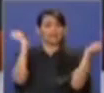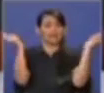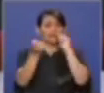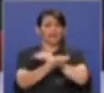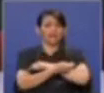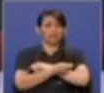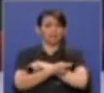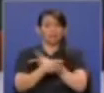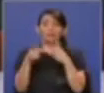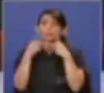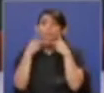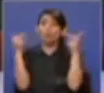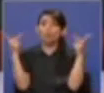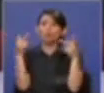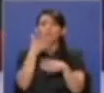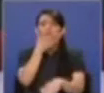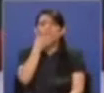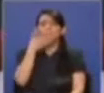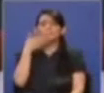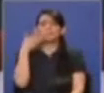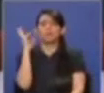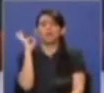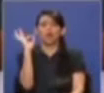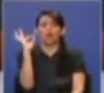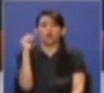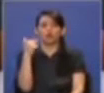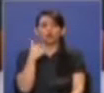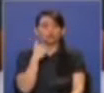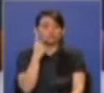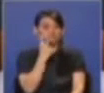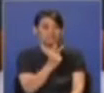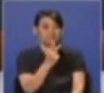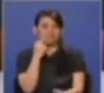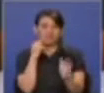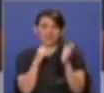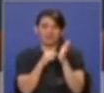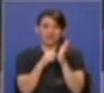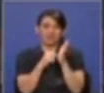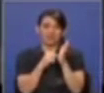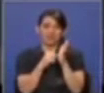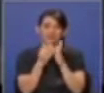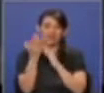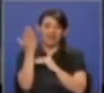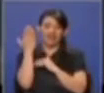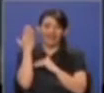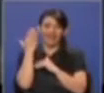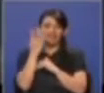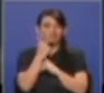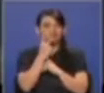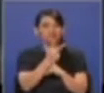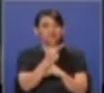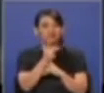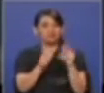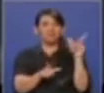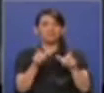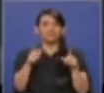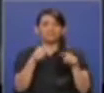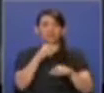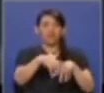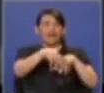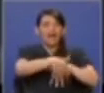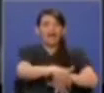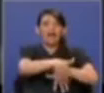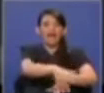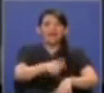lo público sea lo mejor. Yo he visto con indignación en los últimos días alguien que reclamaba en las calles y